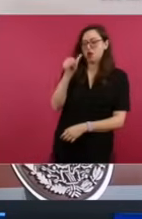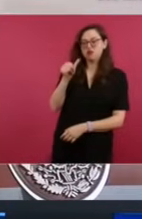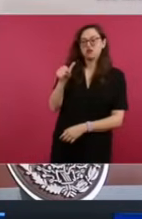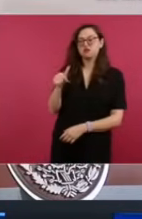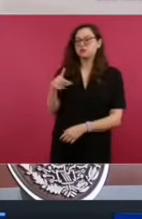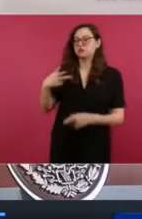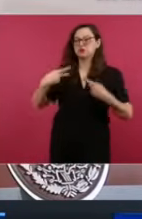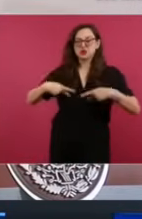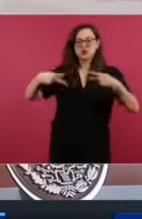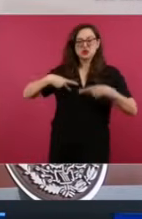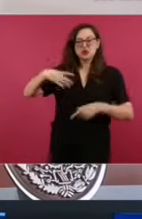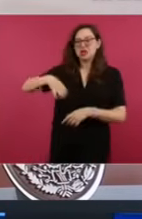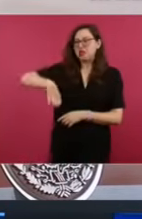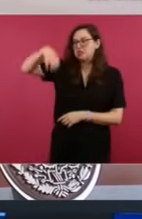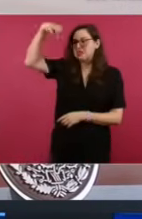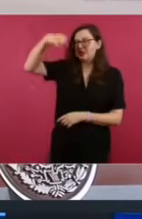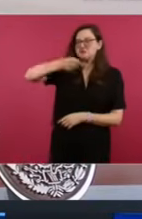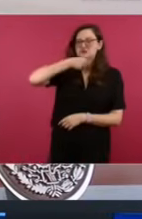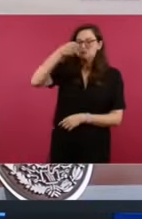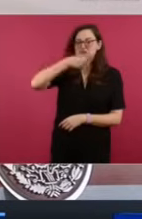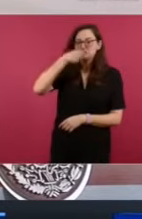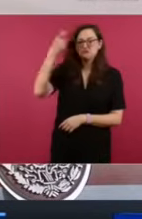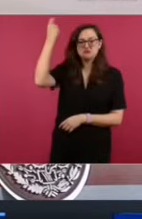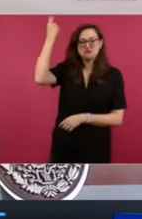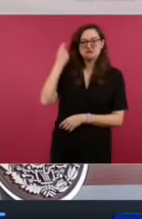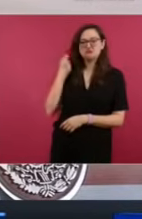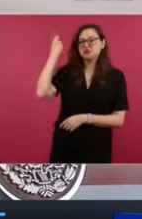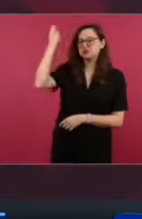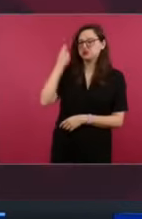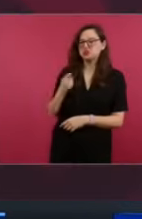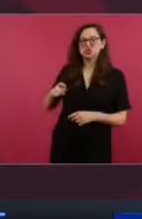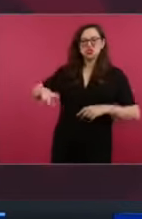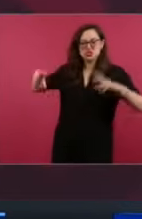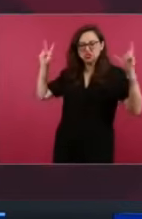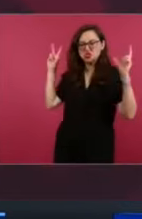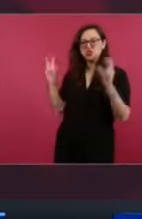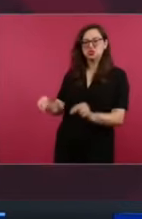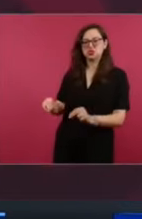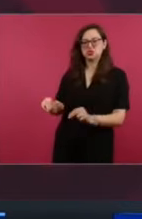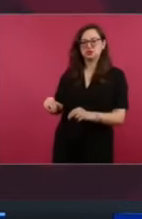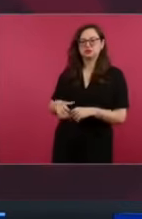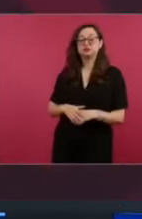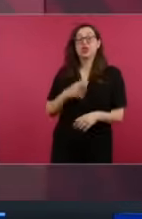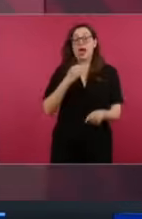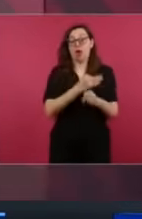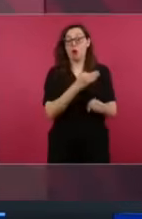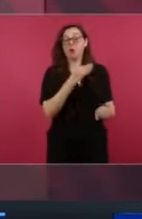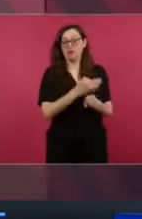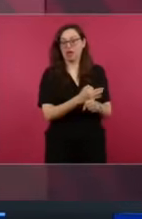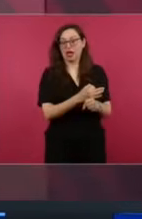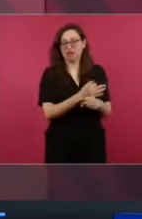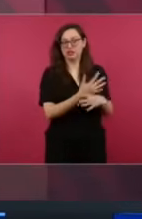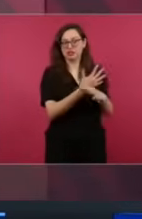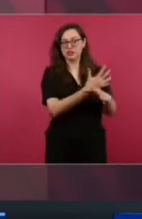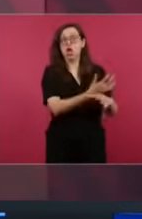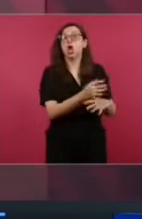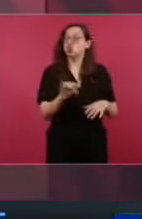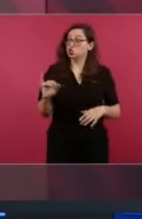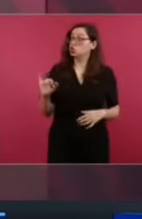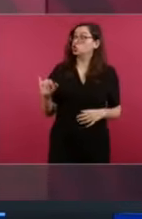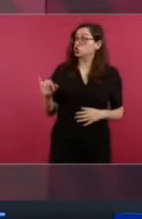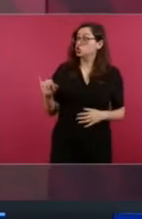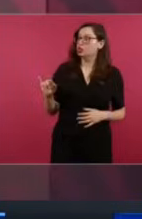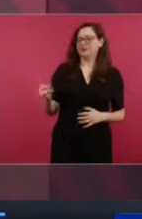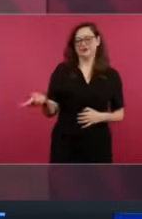No se contabiliza, o se contabiliza en favor de López Obrador, se los carga López Obrador, y claro, el chorizo de